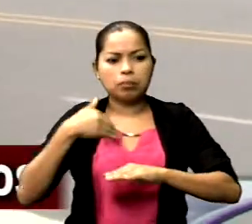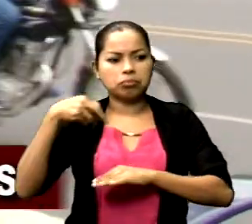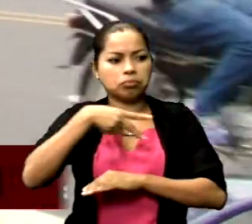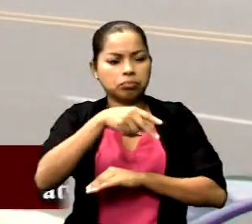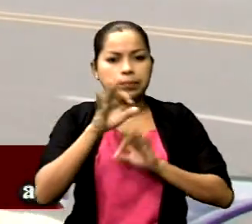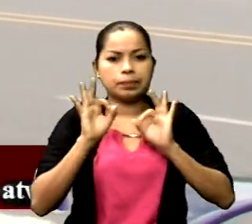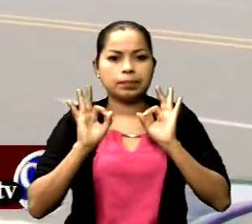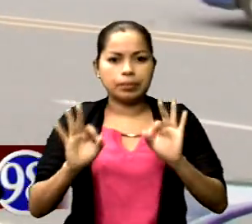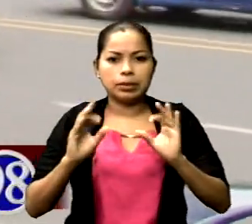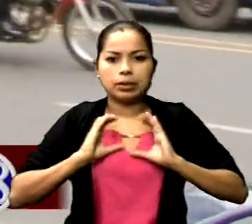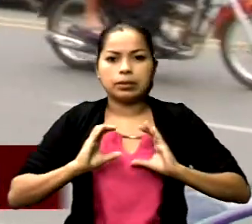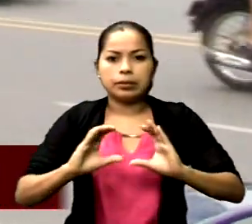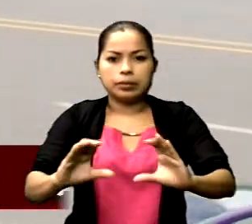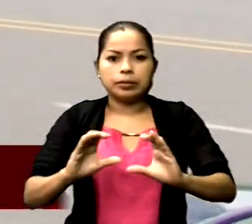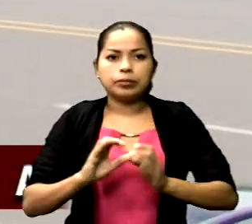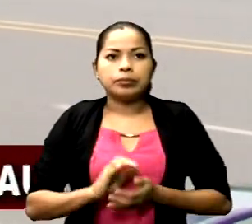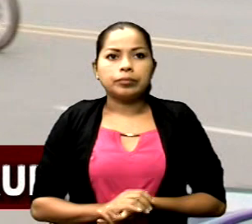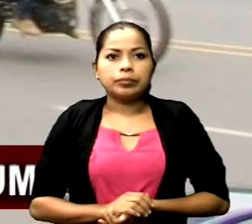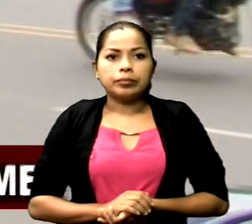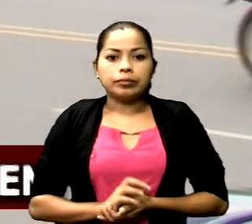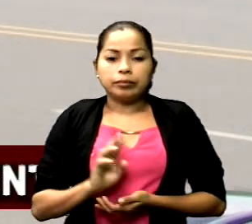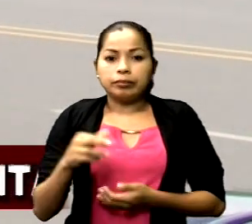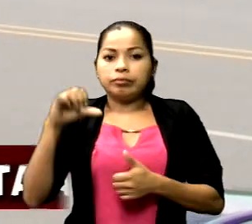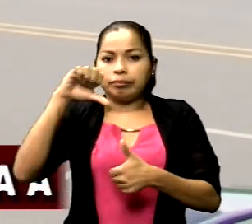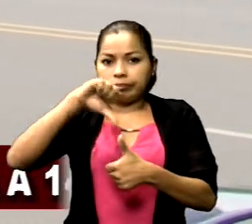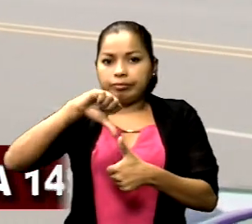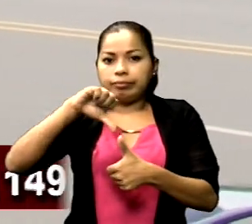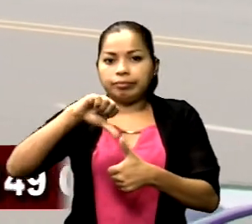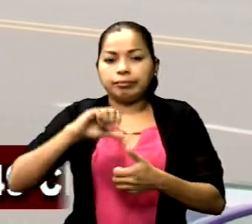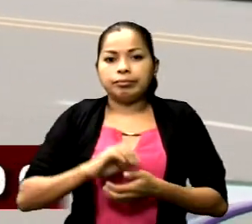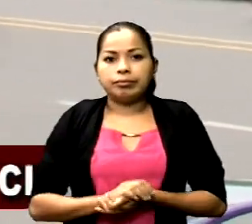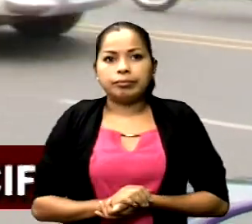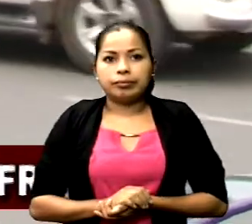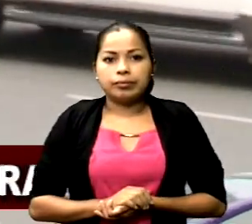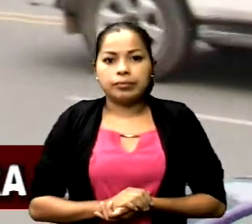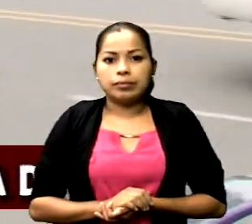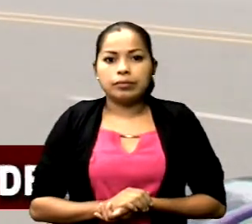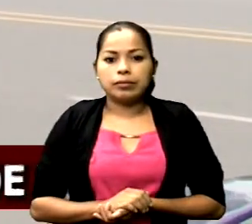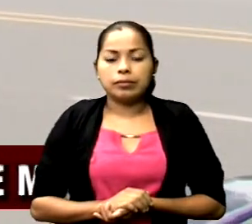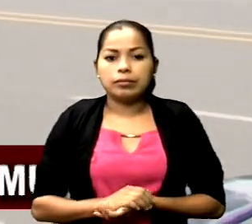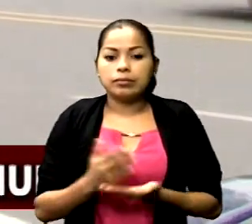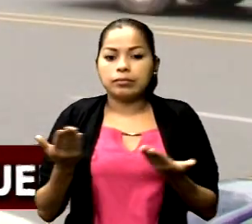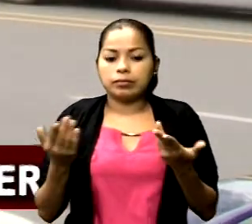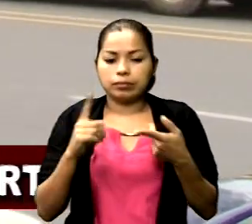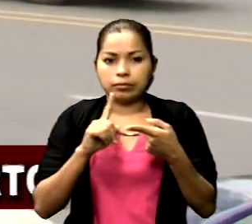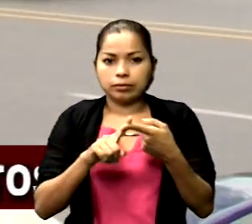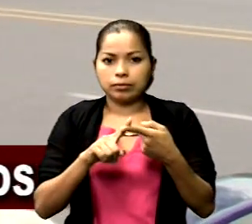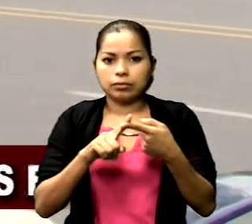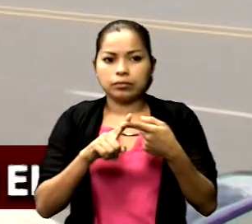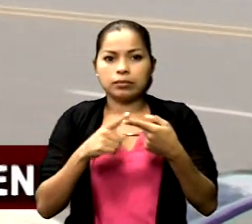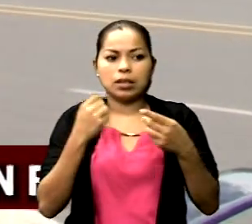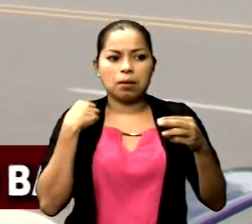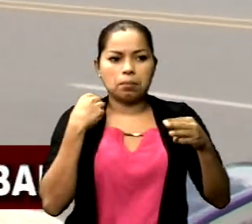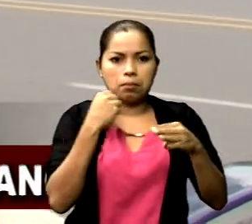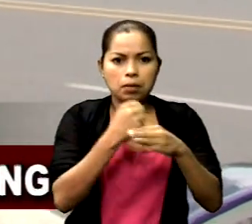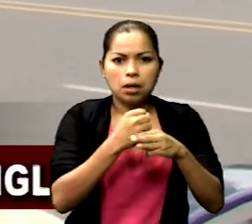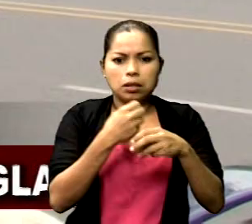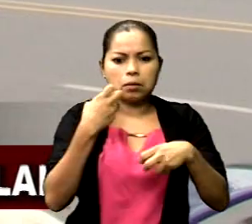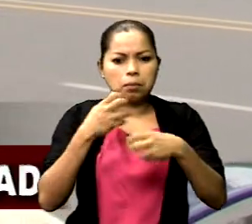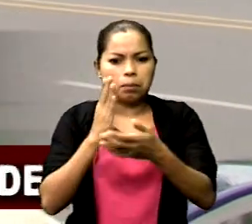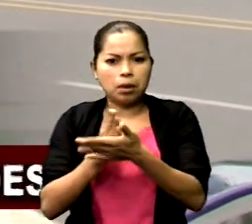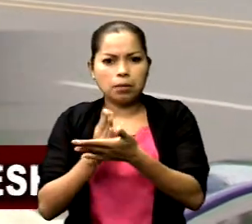seguros de la región, tanto en lo que es criminalidad,